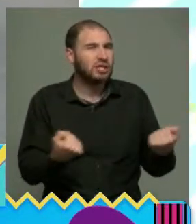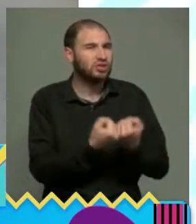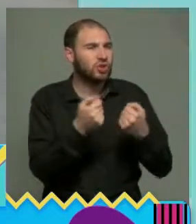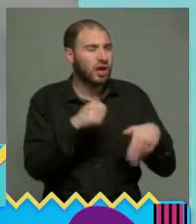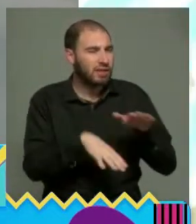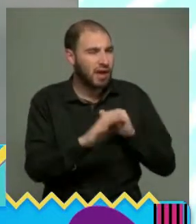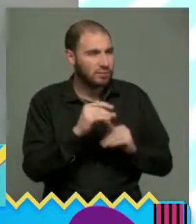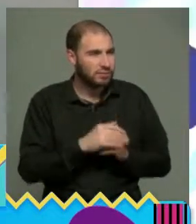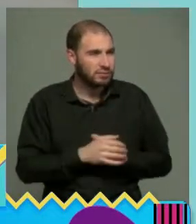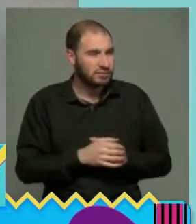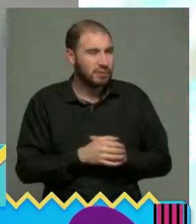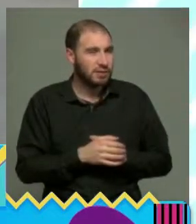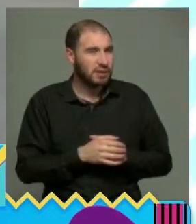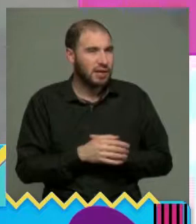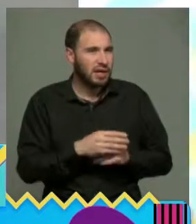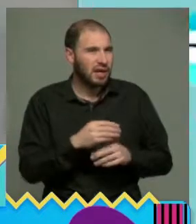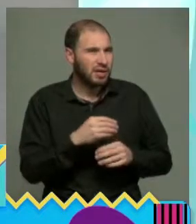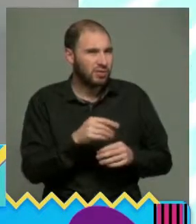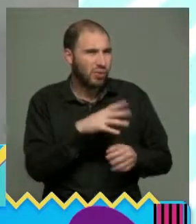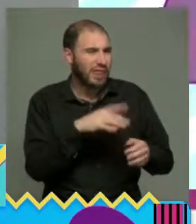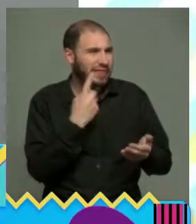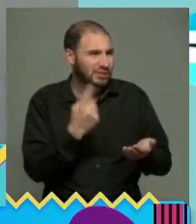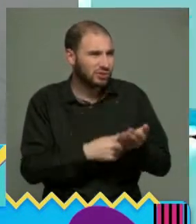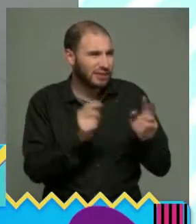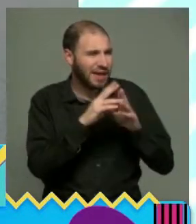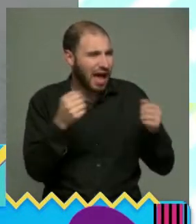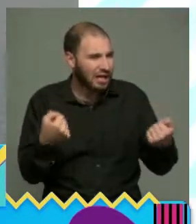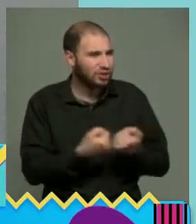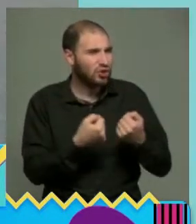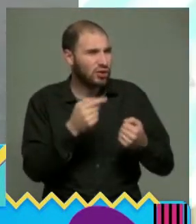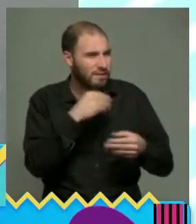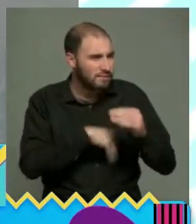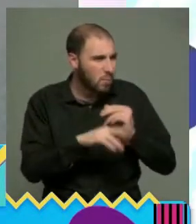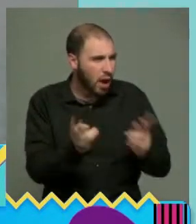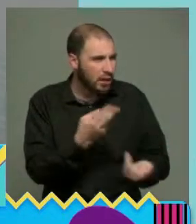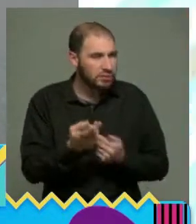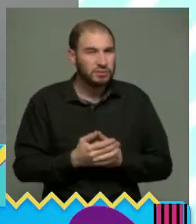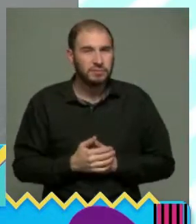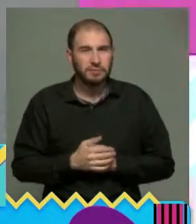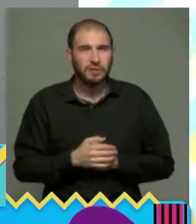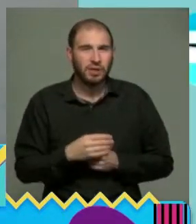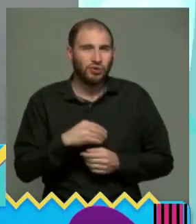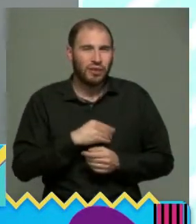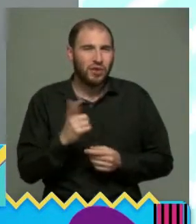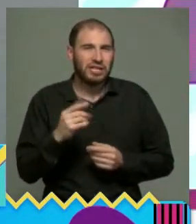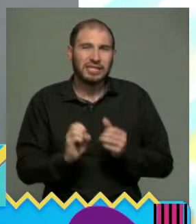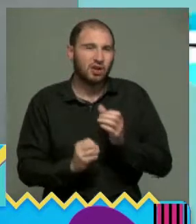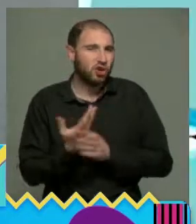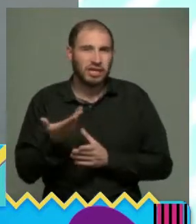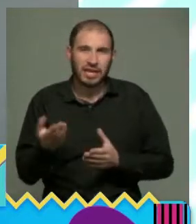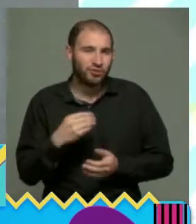viales, ¿son confiables estas unidades de medidas en cuanto a los accidentes y a las víctimas? Lo que no es confiable es la